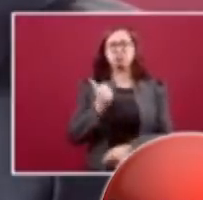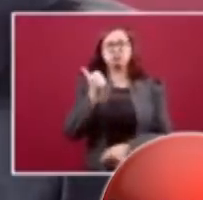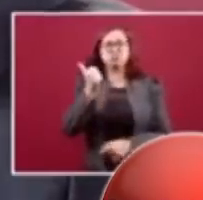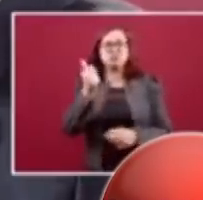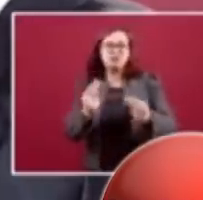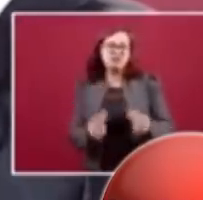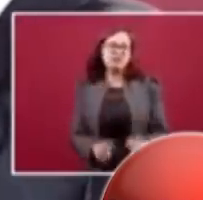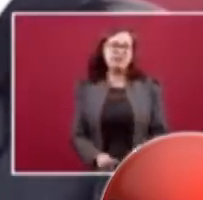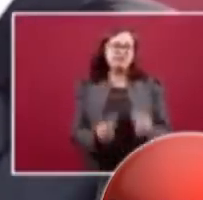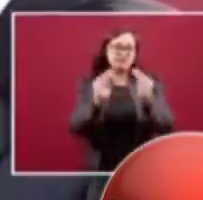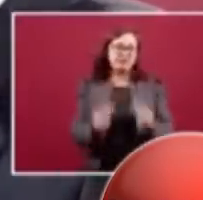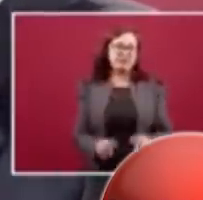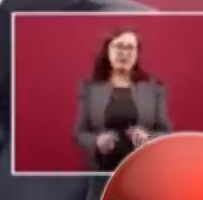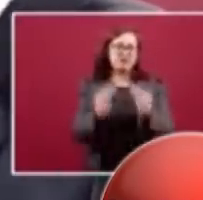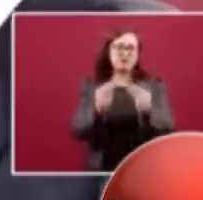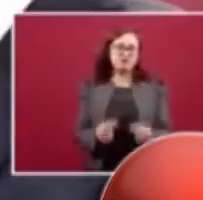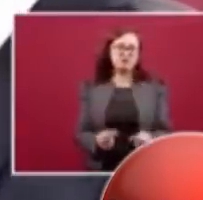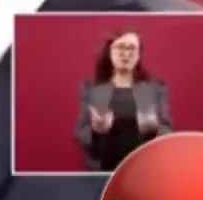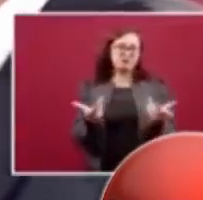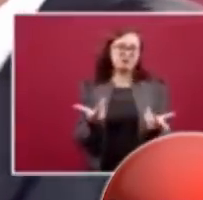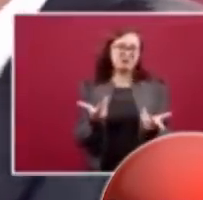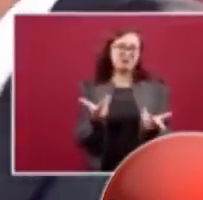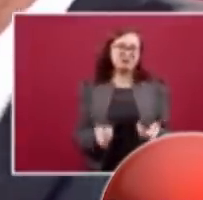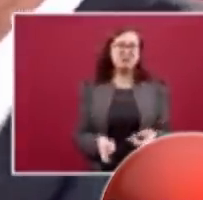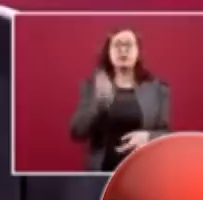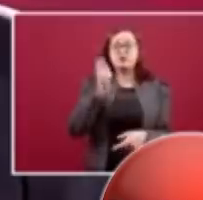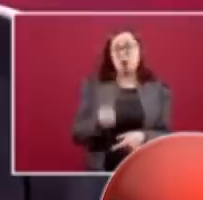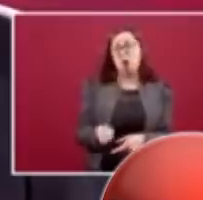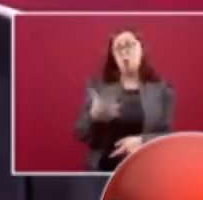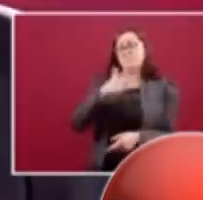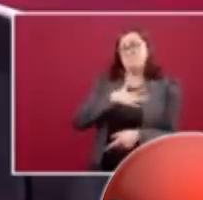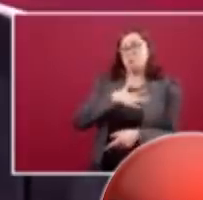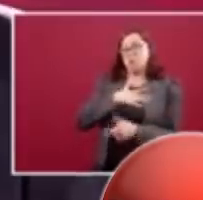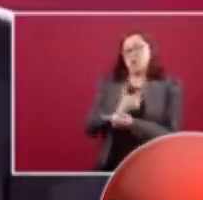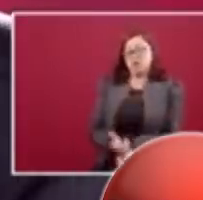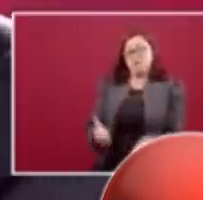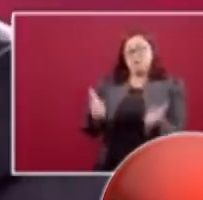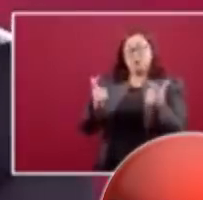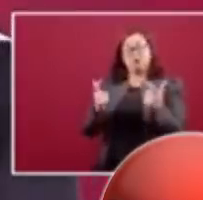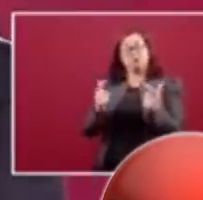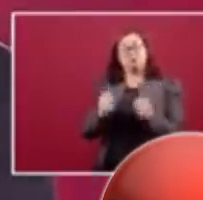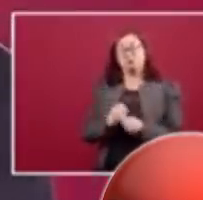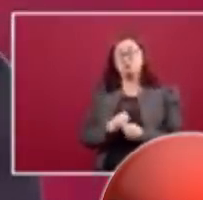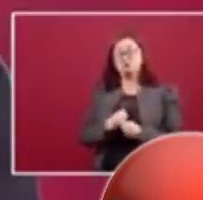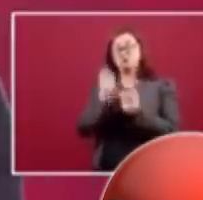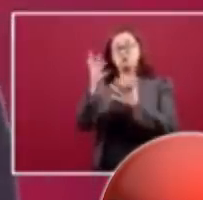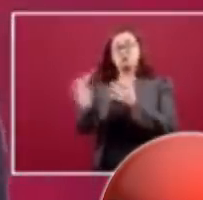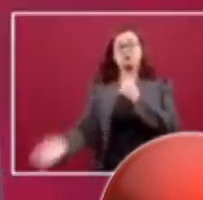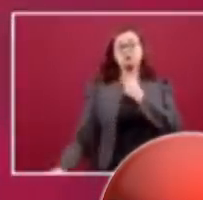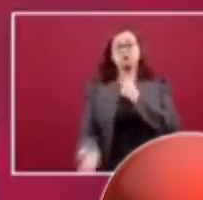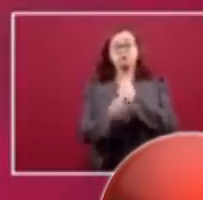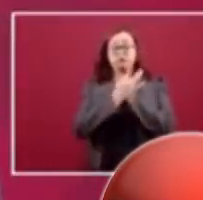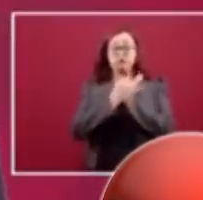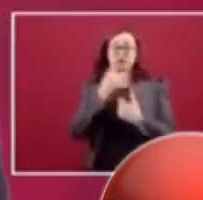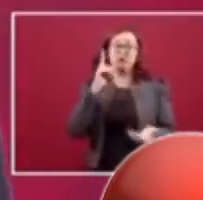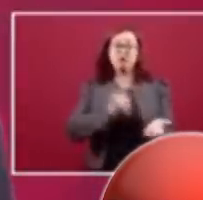O sea, se amparan en la libertad de expresión para